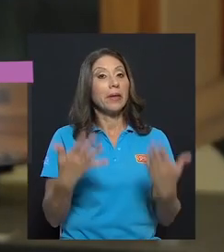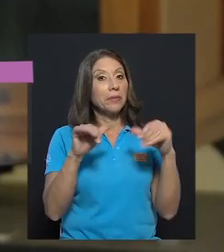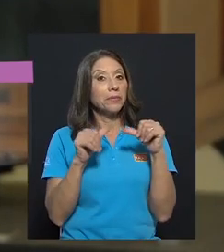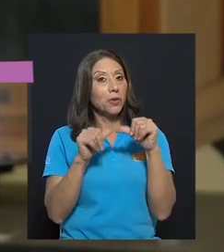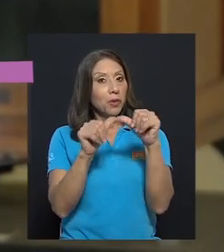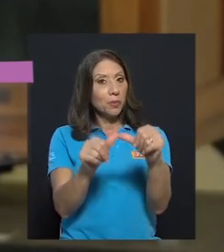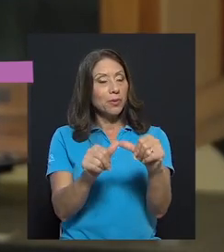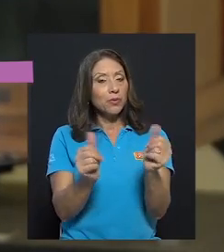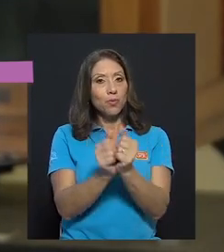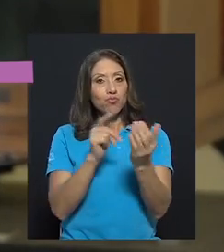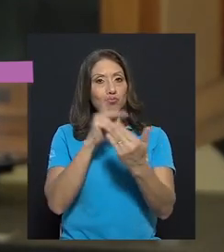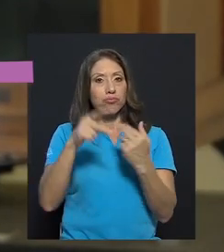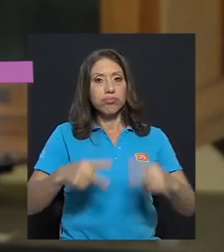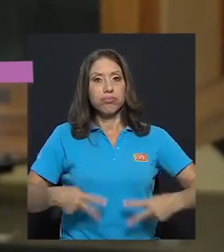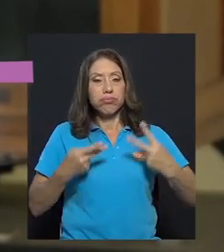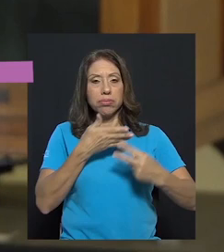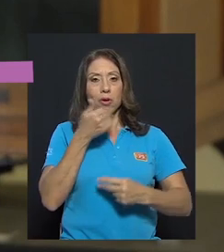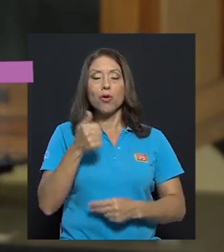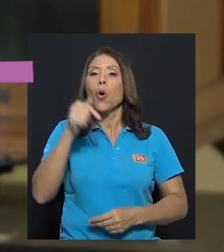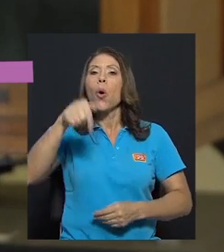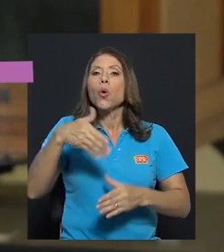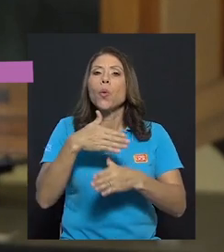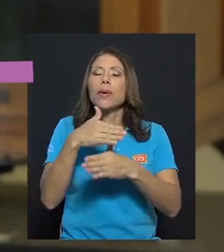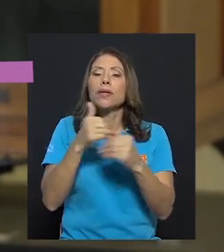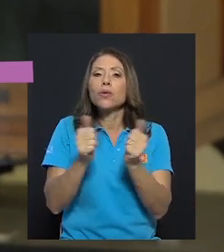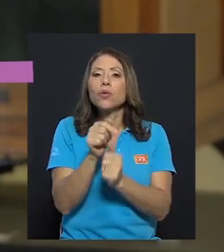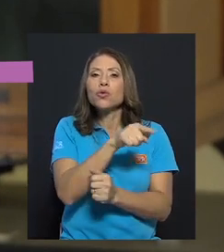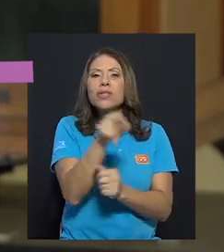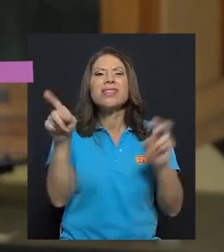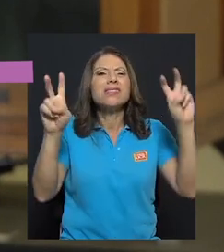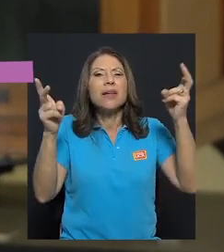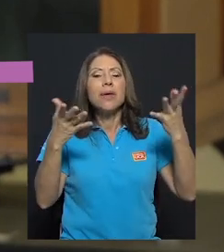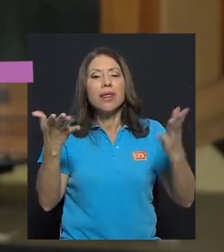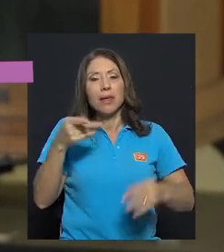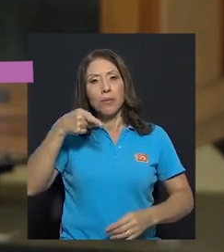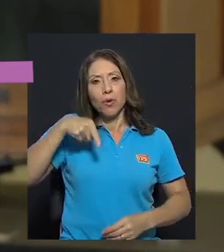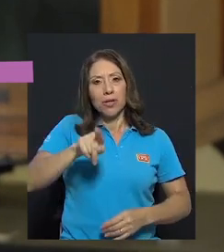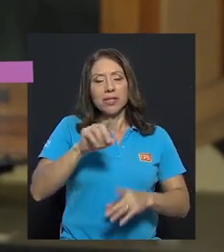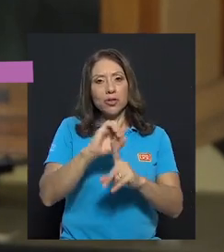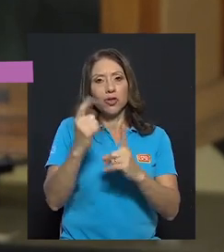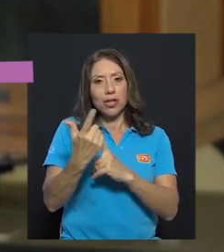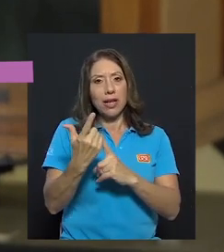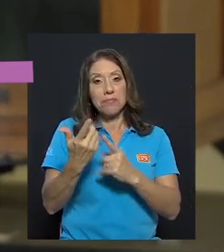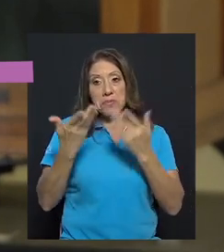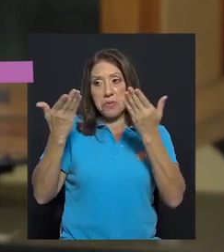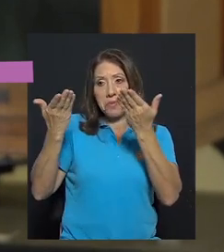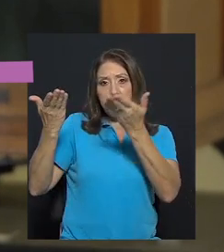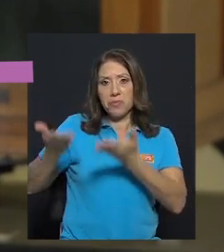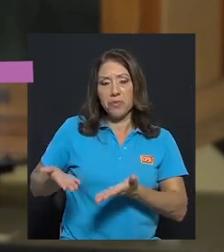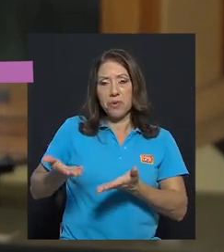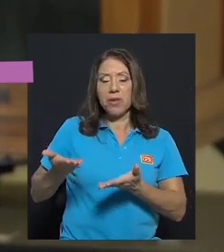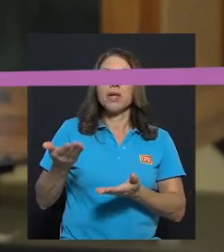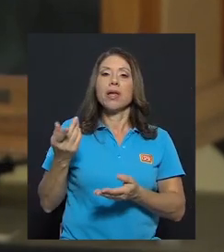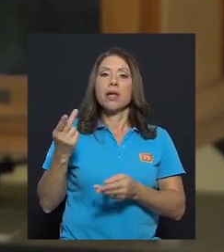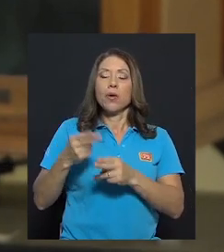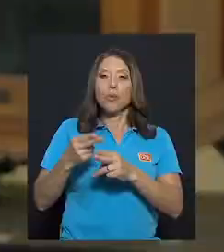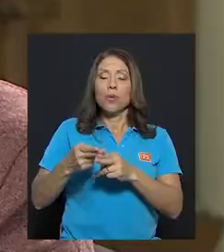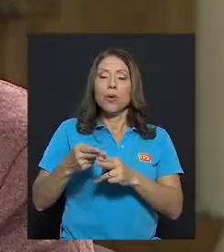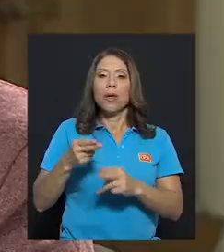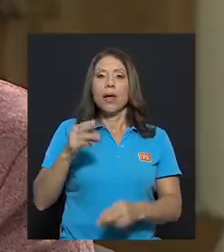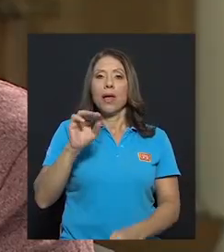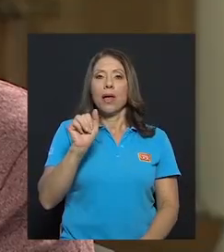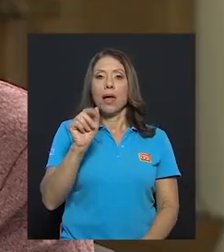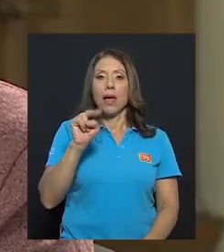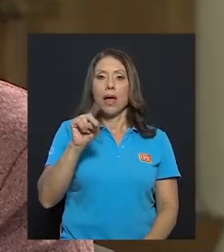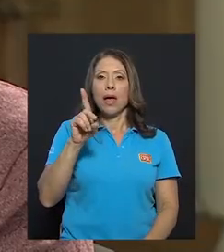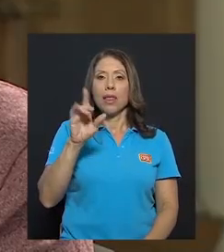Regresamos, somos Vivir Mejor y el día de hoy compartiendo con ustedes el tema de violencia social, para lo cual contamos con el invitado, el máster